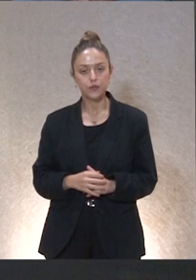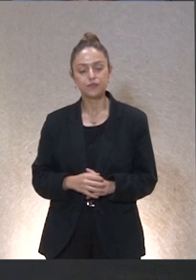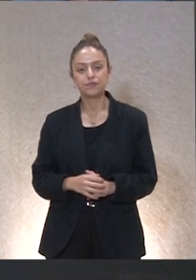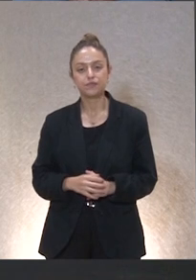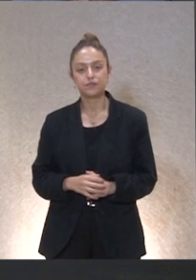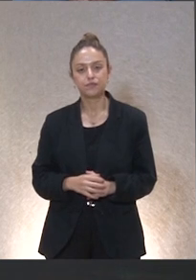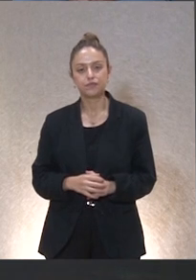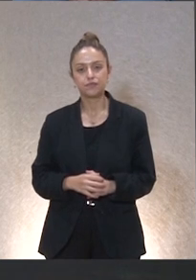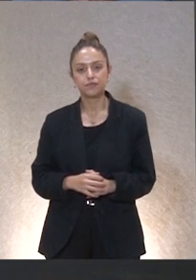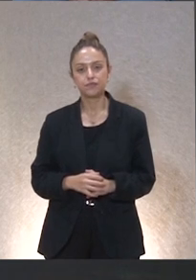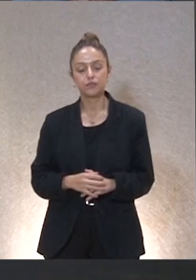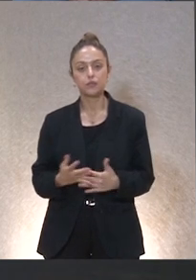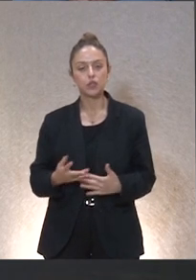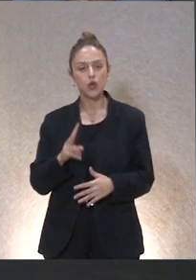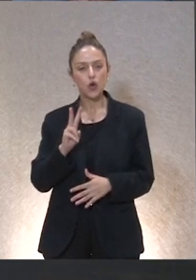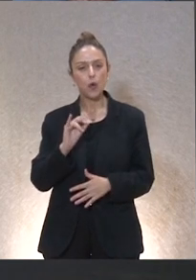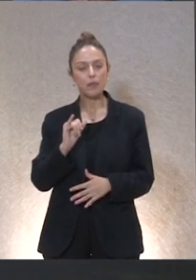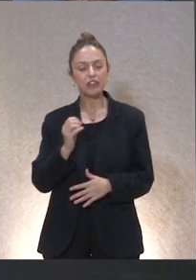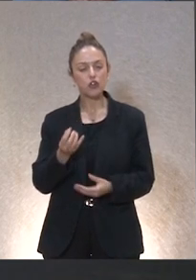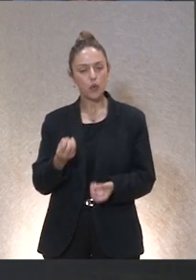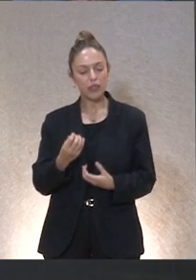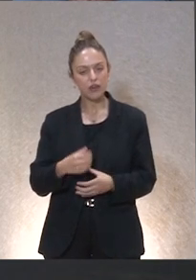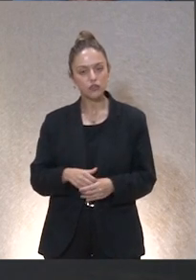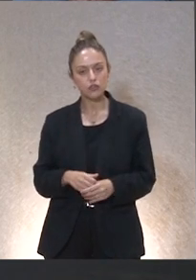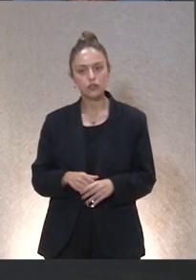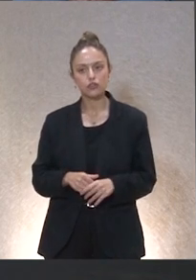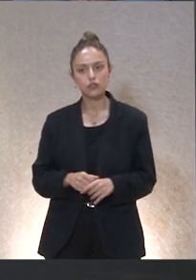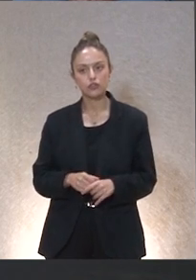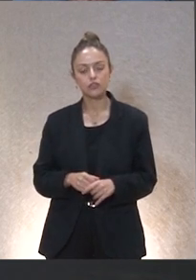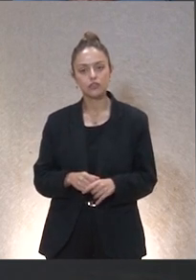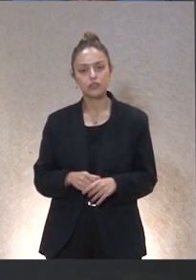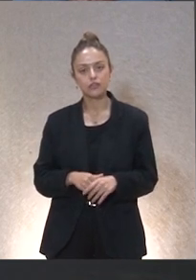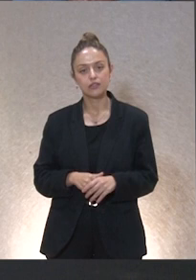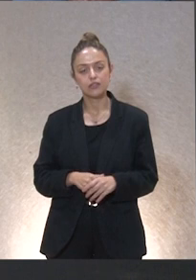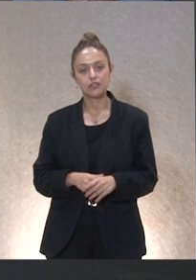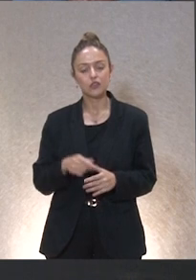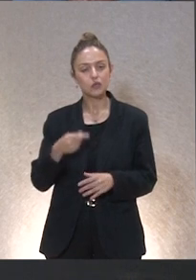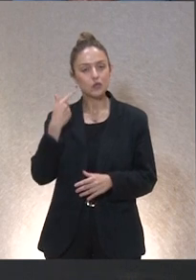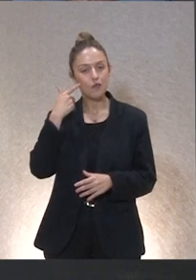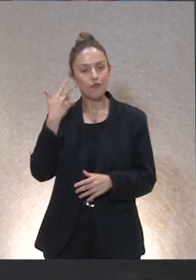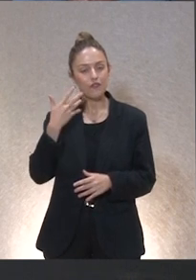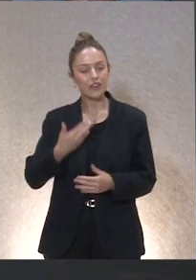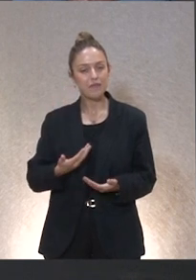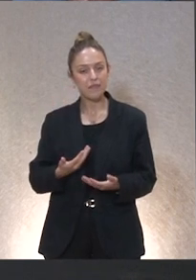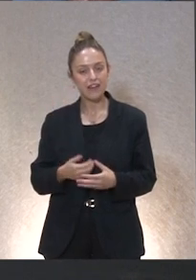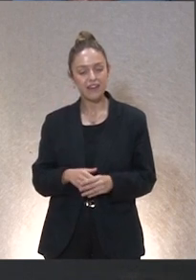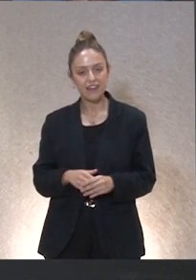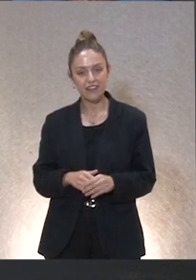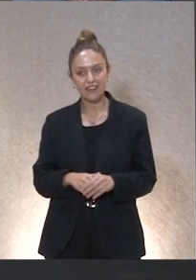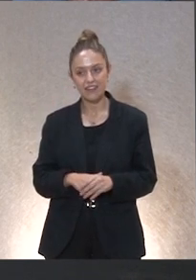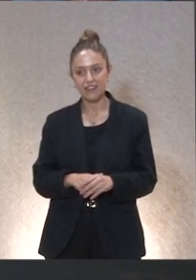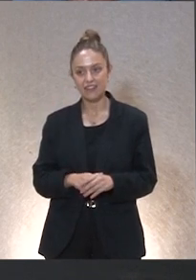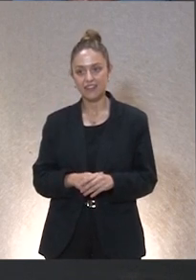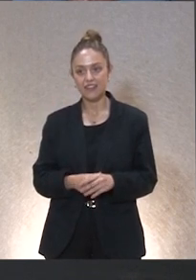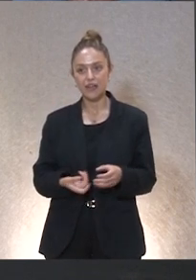Eh bueno Victorio tú cuéntanos de a ti lo que la fama que te precede es ser